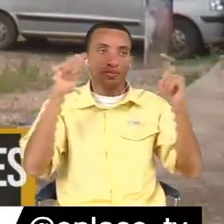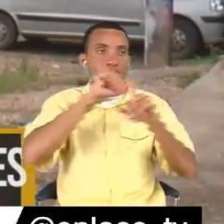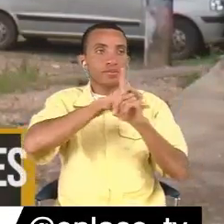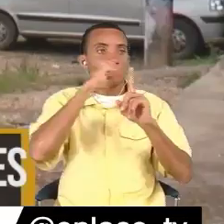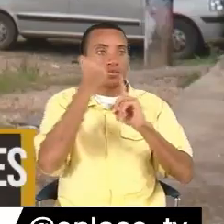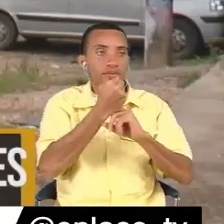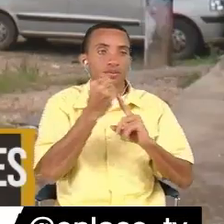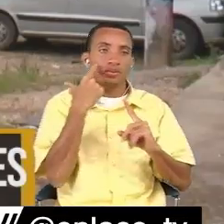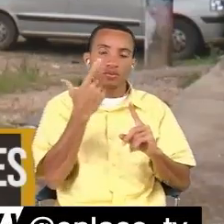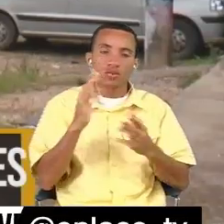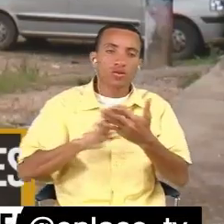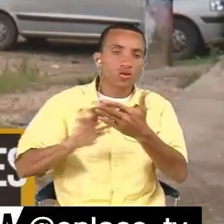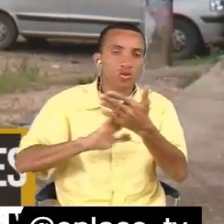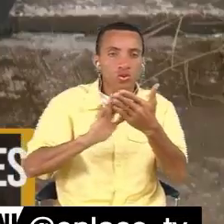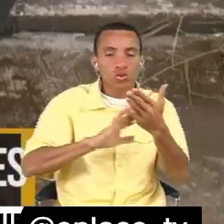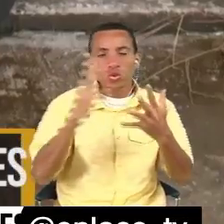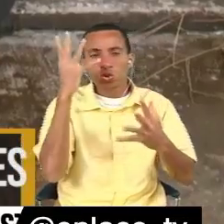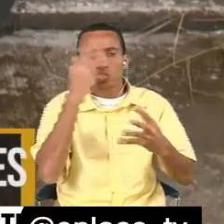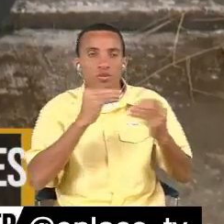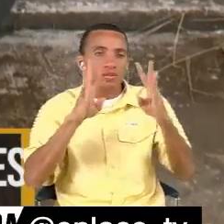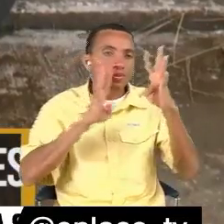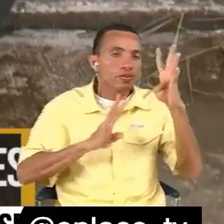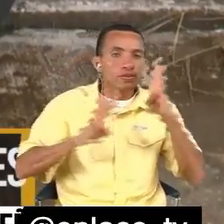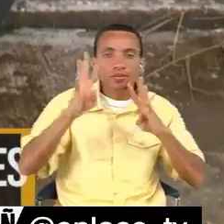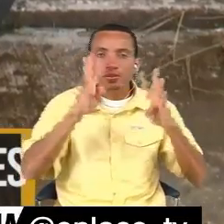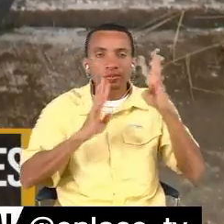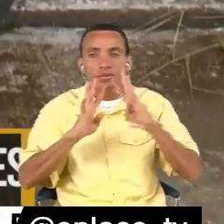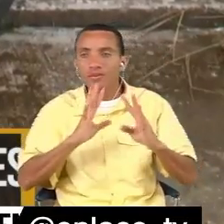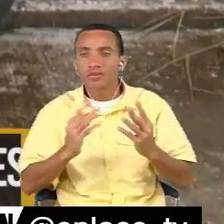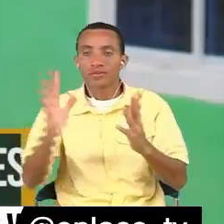verdes del sector y darle mayor orden a los espacios